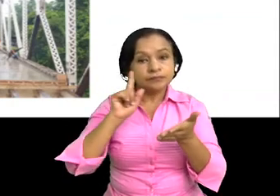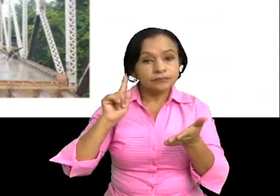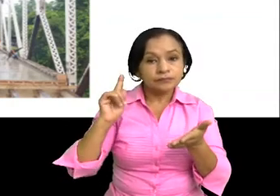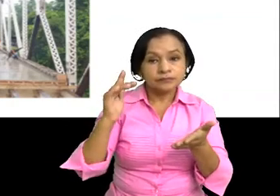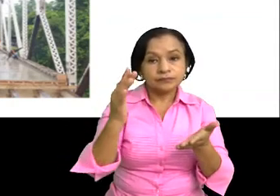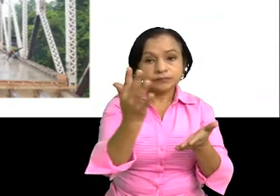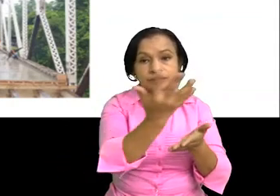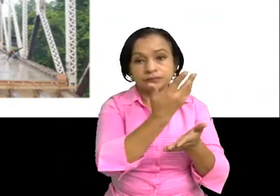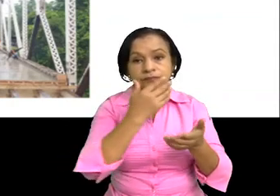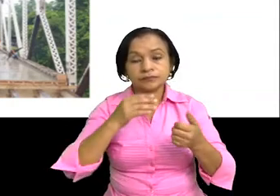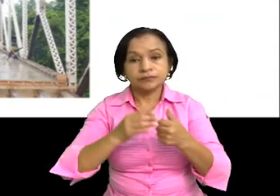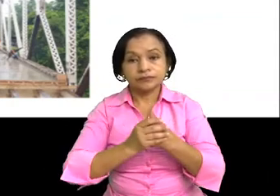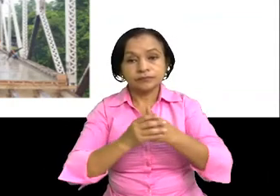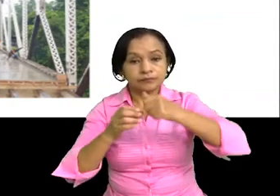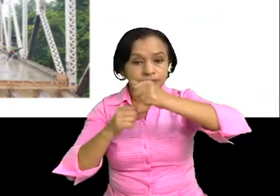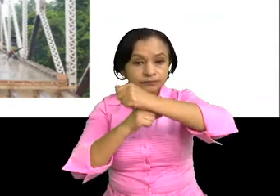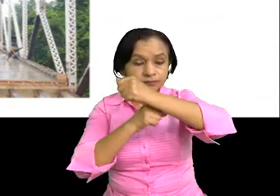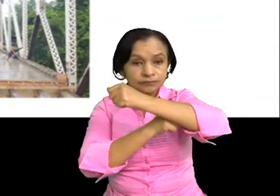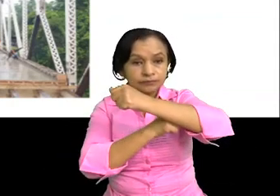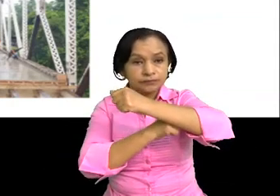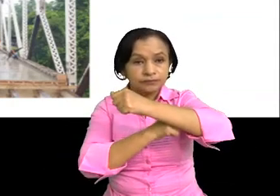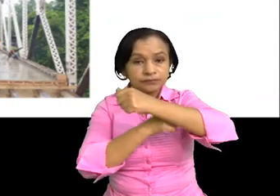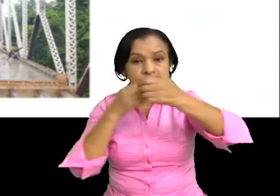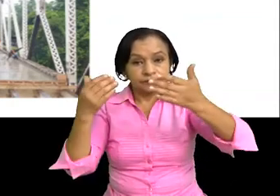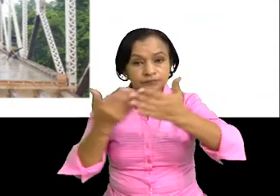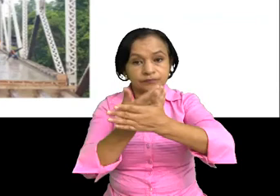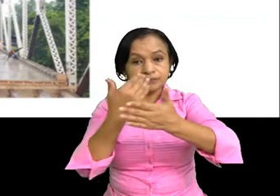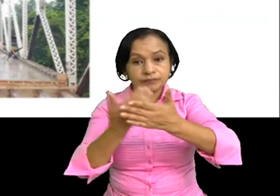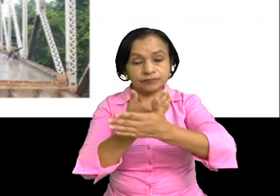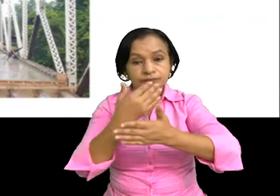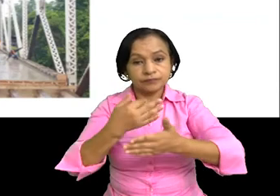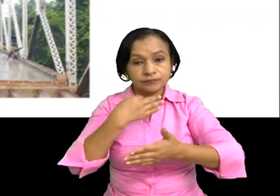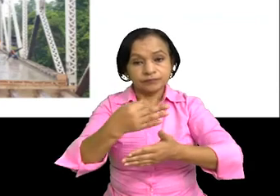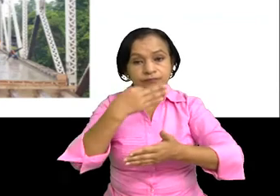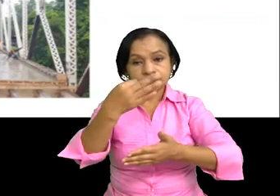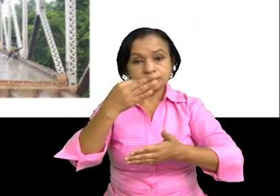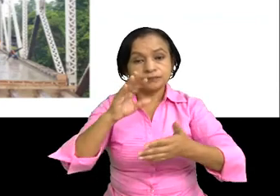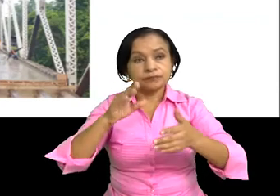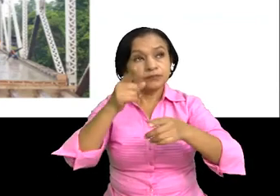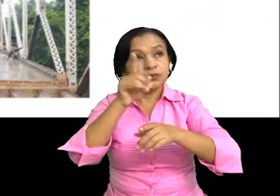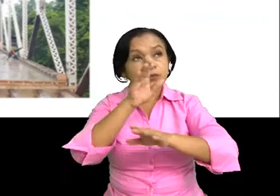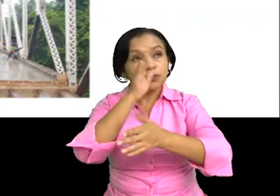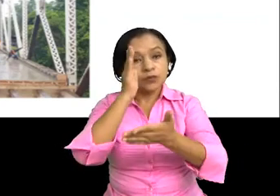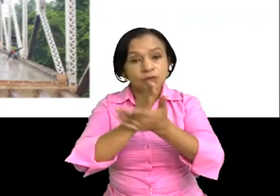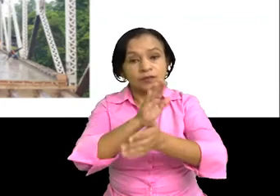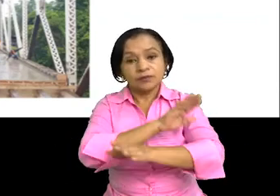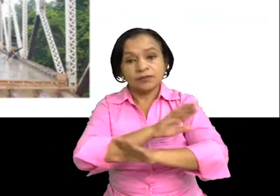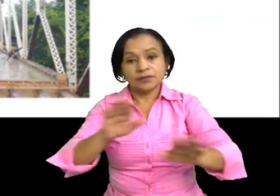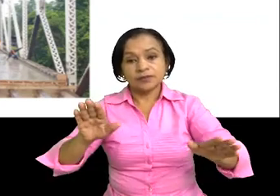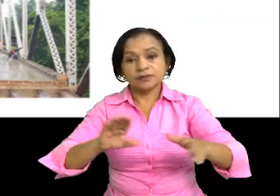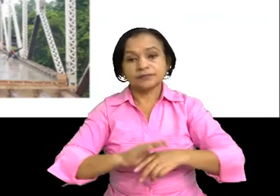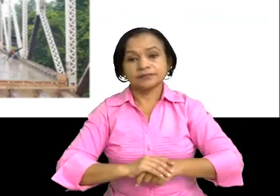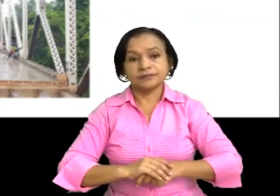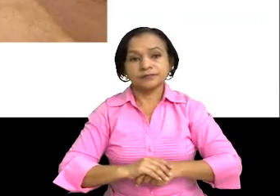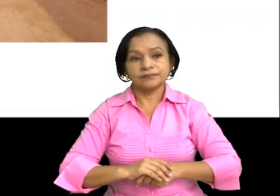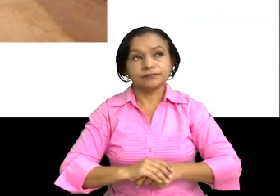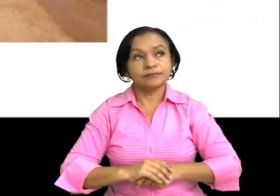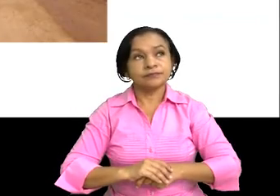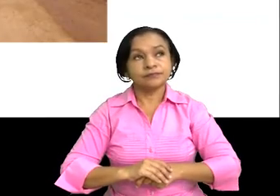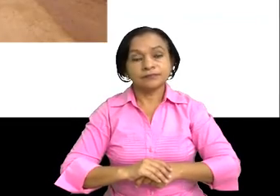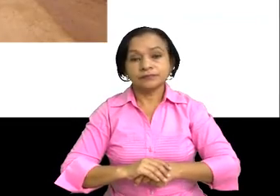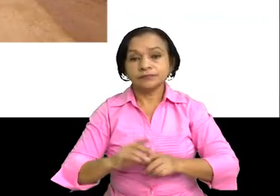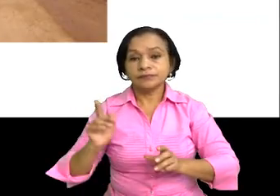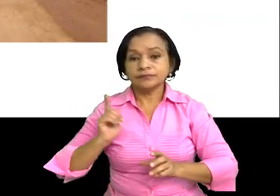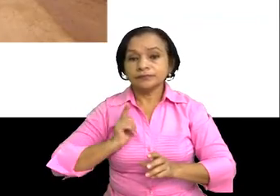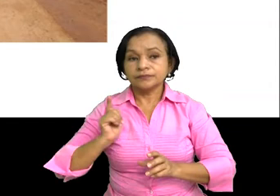de acero. Y ese puente va a quedar como nuevo, digamos, una vez finalizadas las obras. El mantenimiento